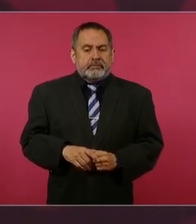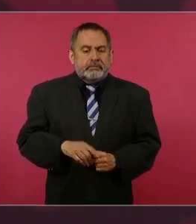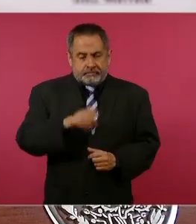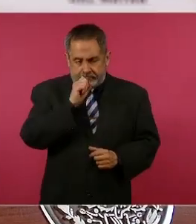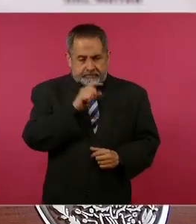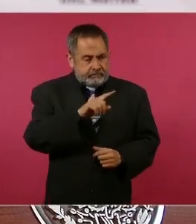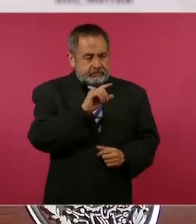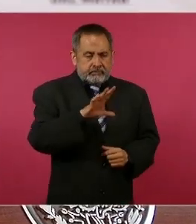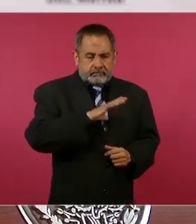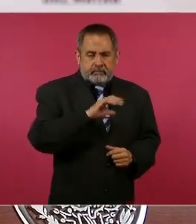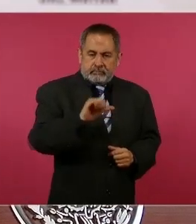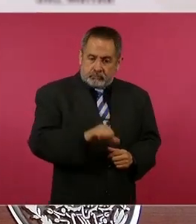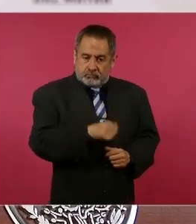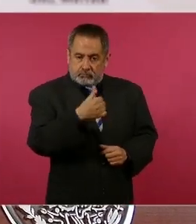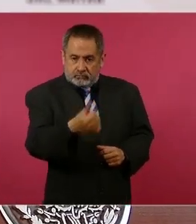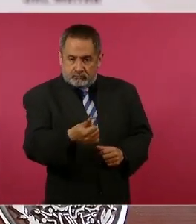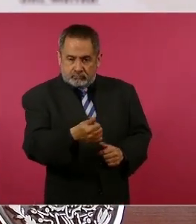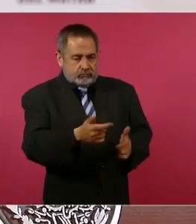conservadores